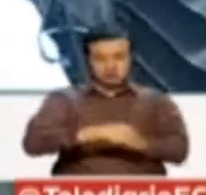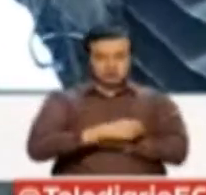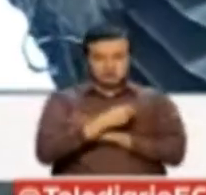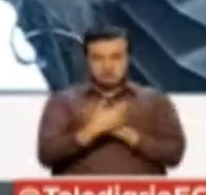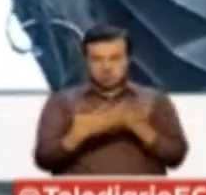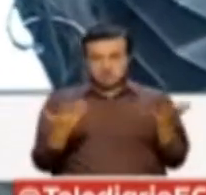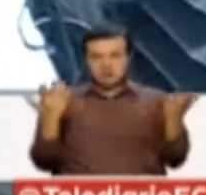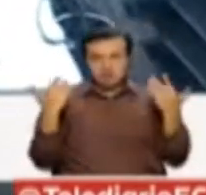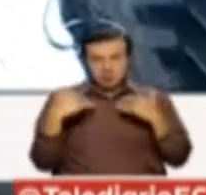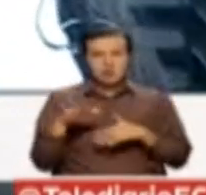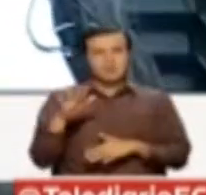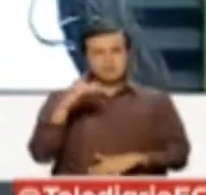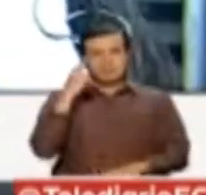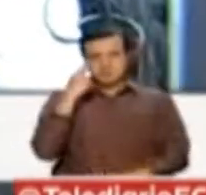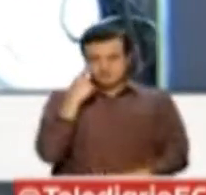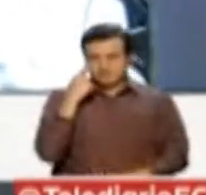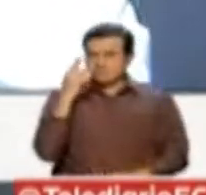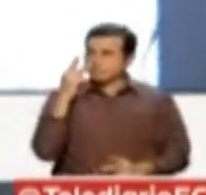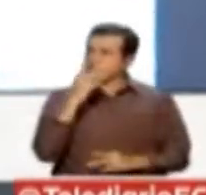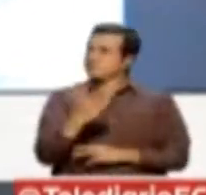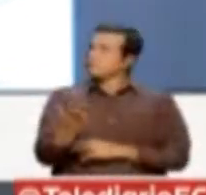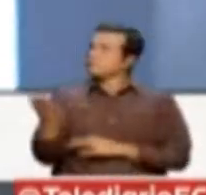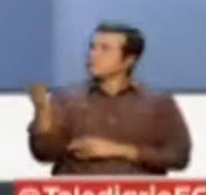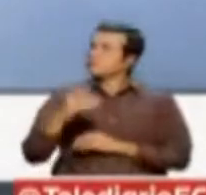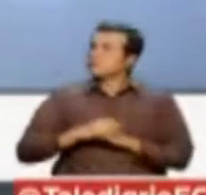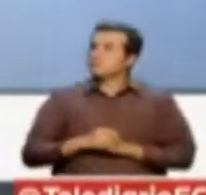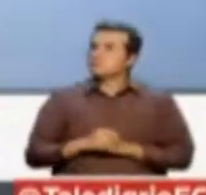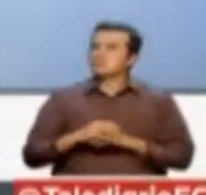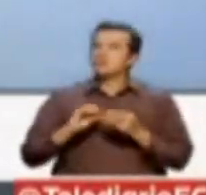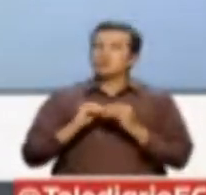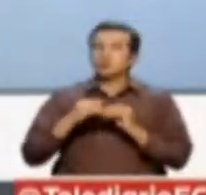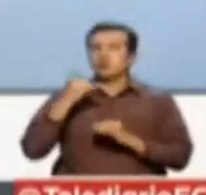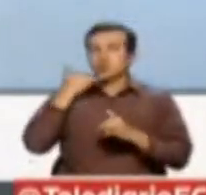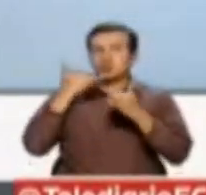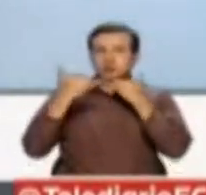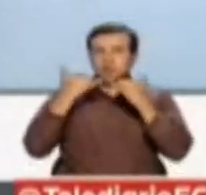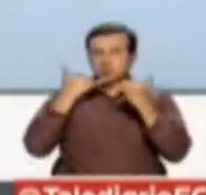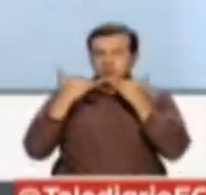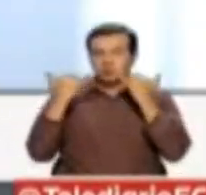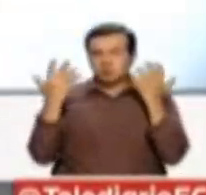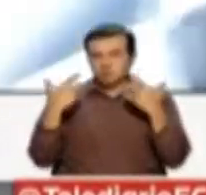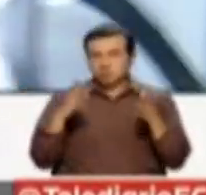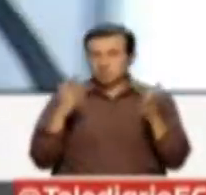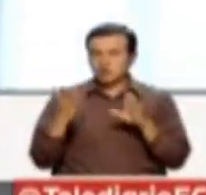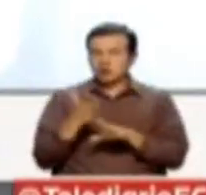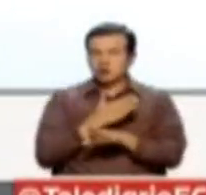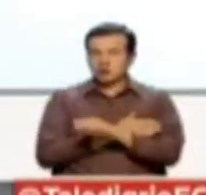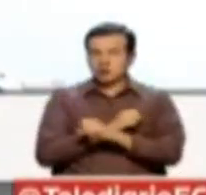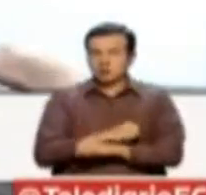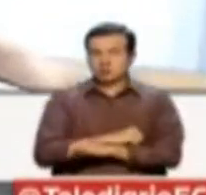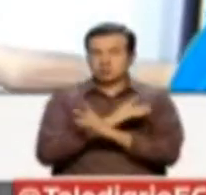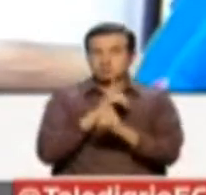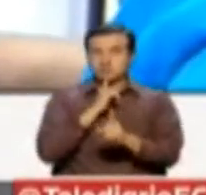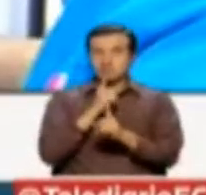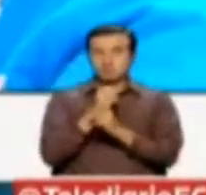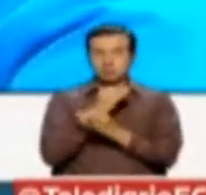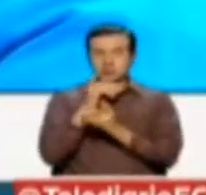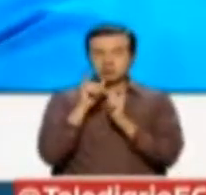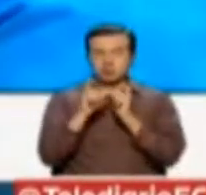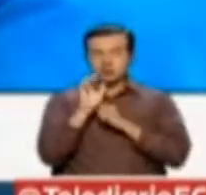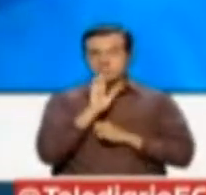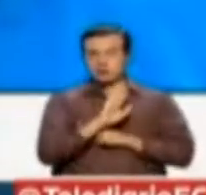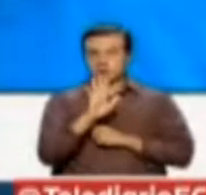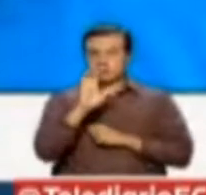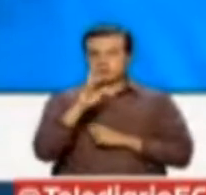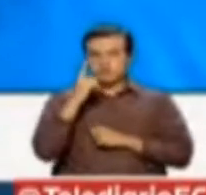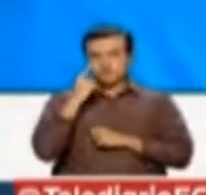vamos a ver si en pantalla me pueden colocar los números de teléfono que enviamos en la mañana para que las personas